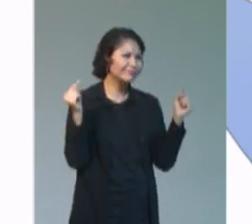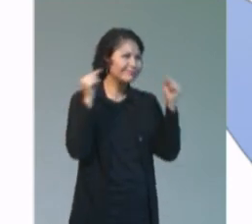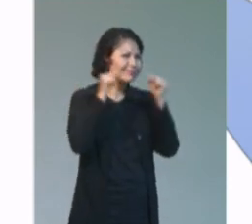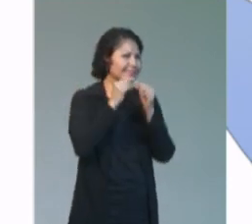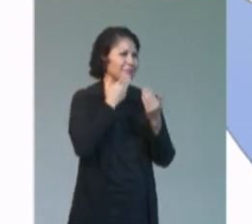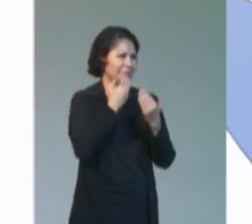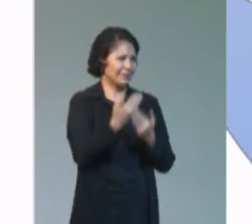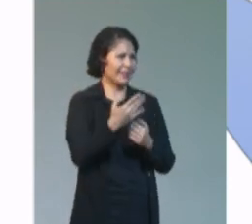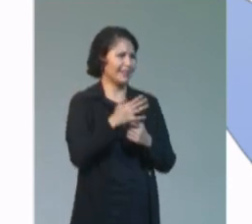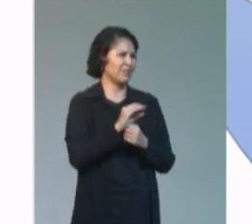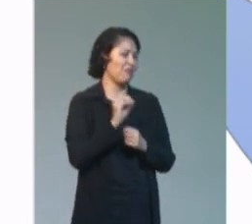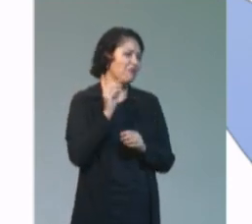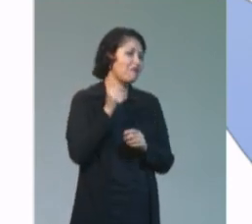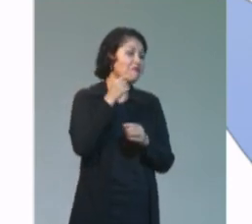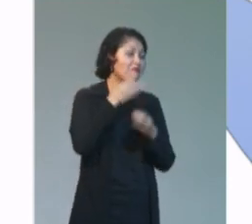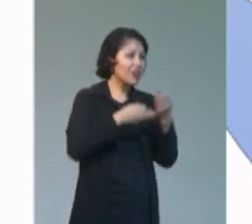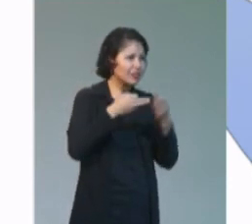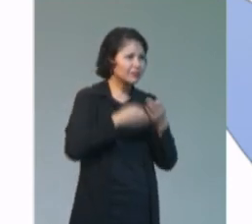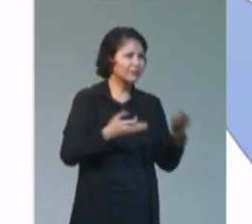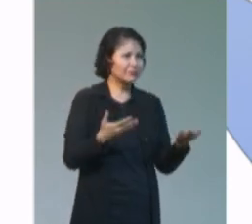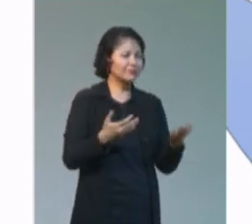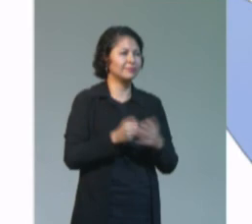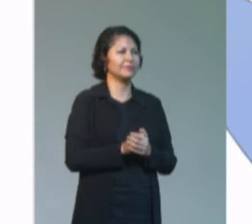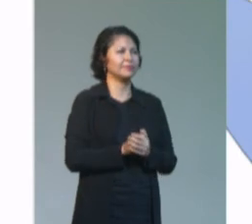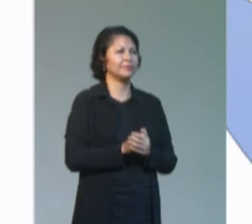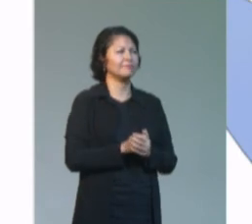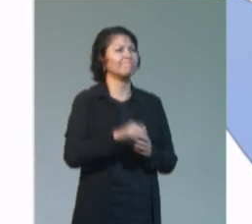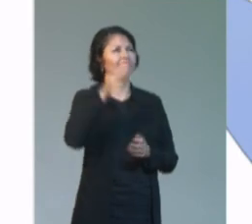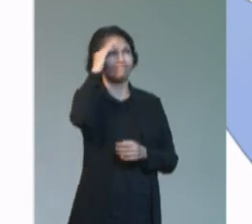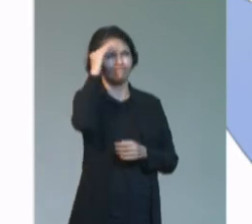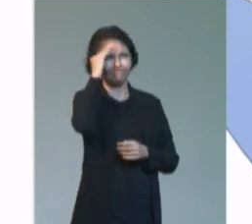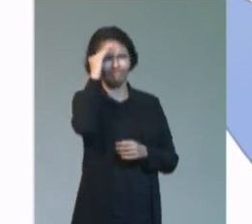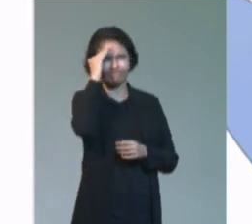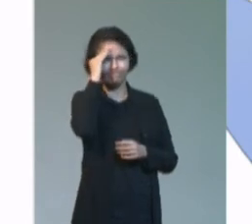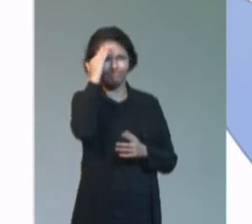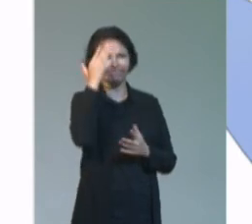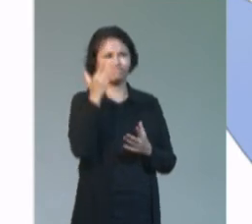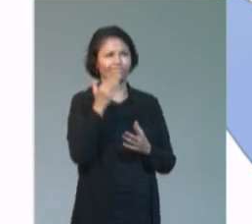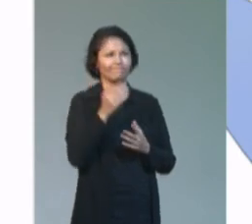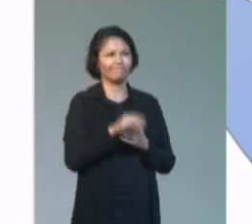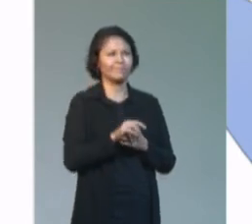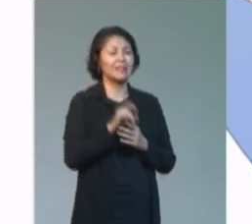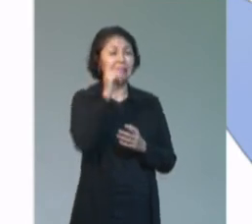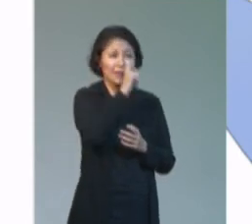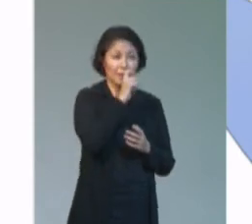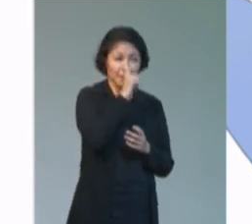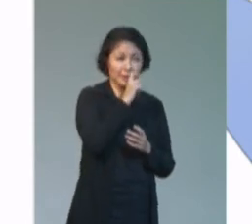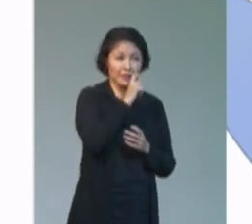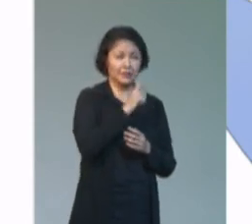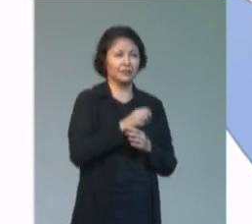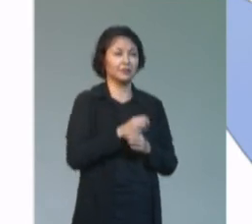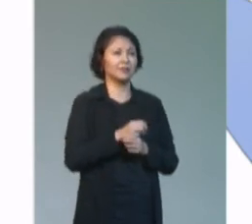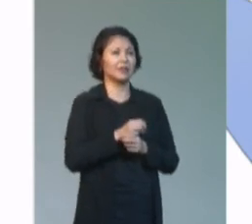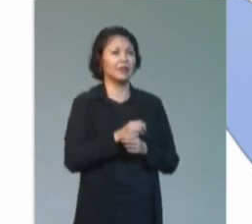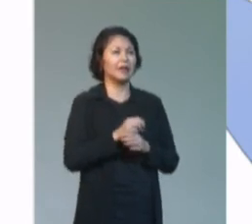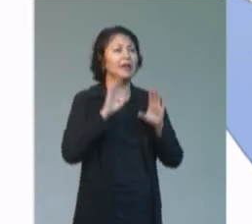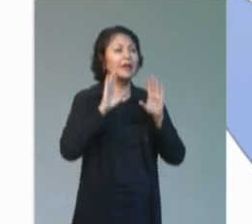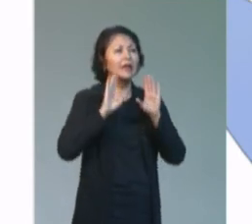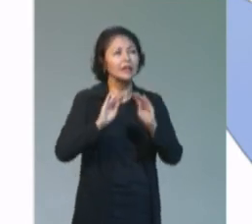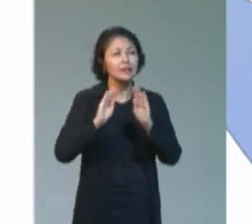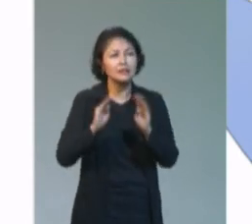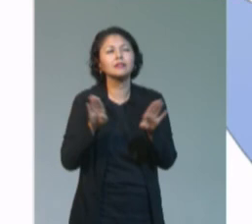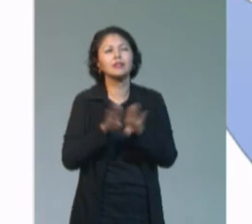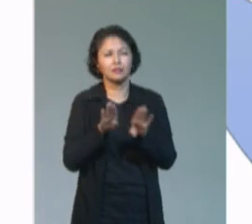asincrónica y por supuesto también reflexionar sobre lo que sería la pedagogía y la metodología que nosotros